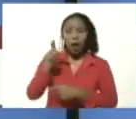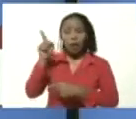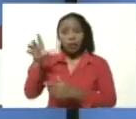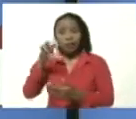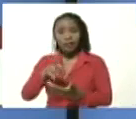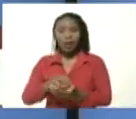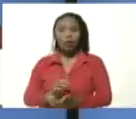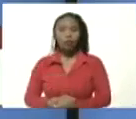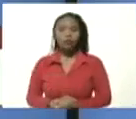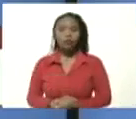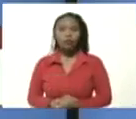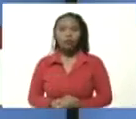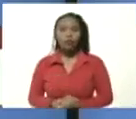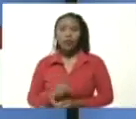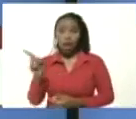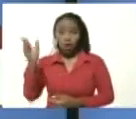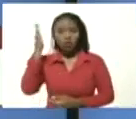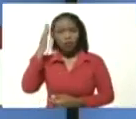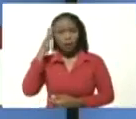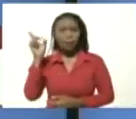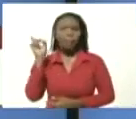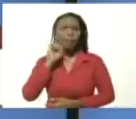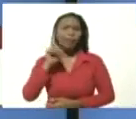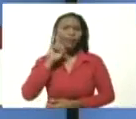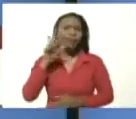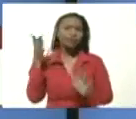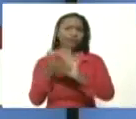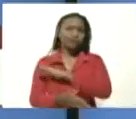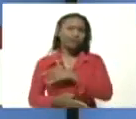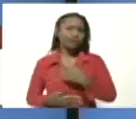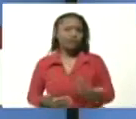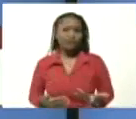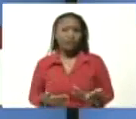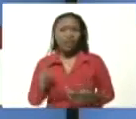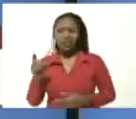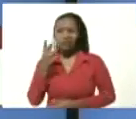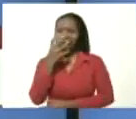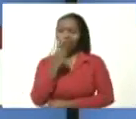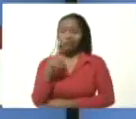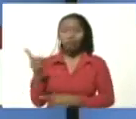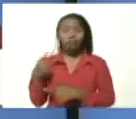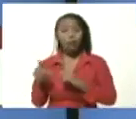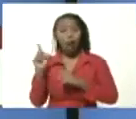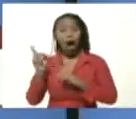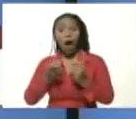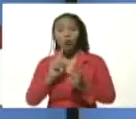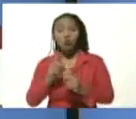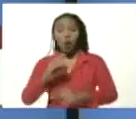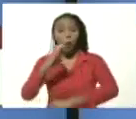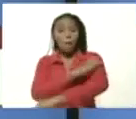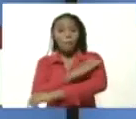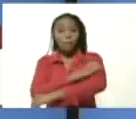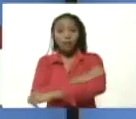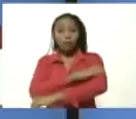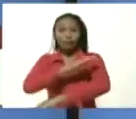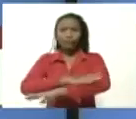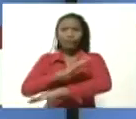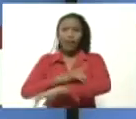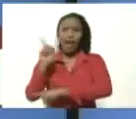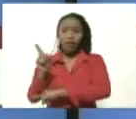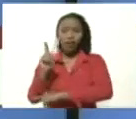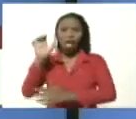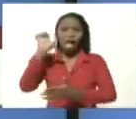estado. Y ellos saben que es mentira. Es triste, pero así se comporta la oposición venezolana. Es mentirosa,